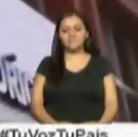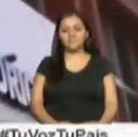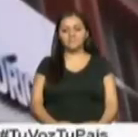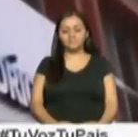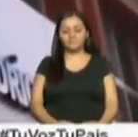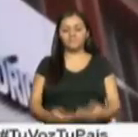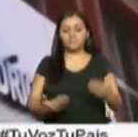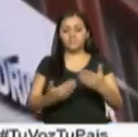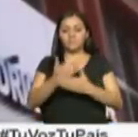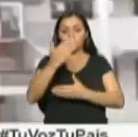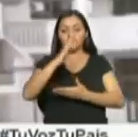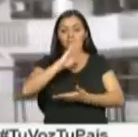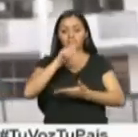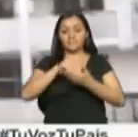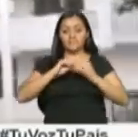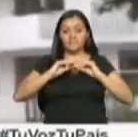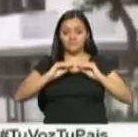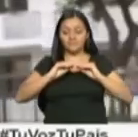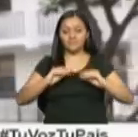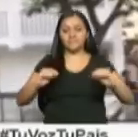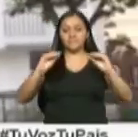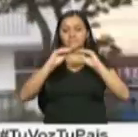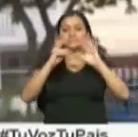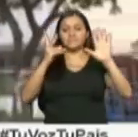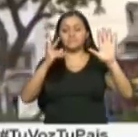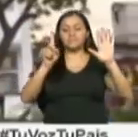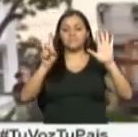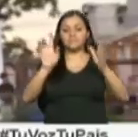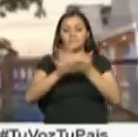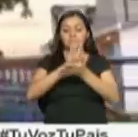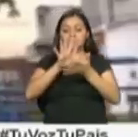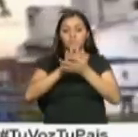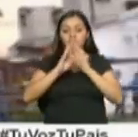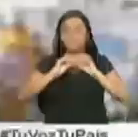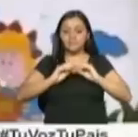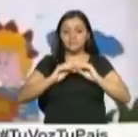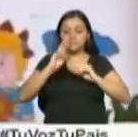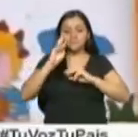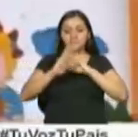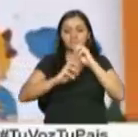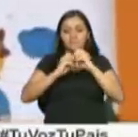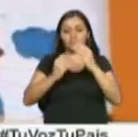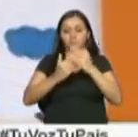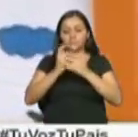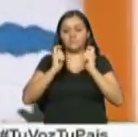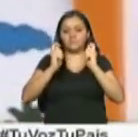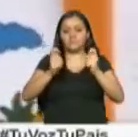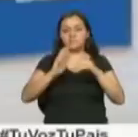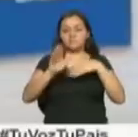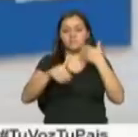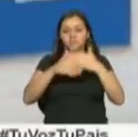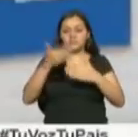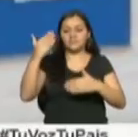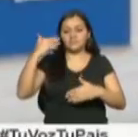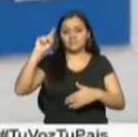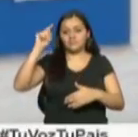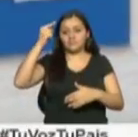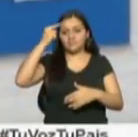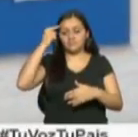Los modernos centros de estudio se suman a las 76 unidades educativas del milenio ya entregadas por el gobierno